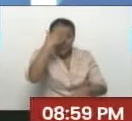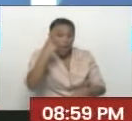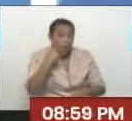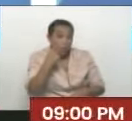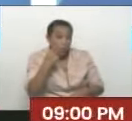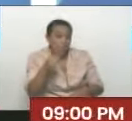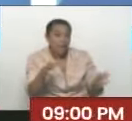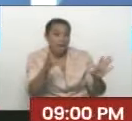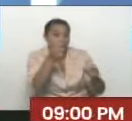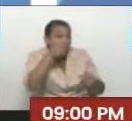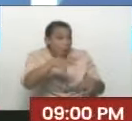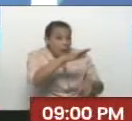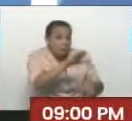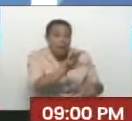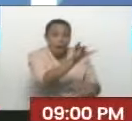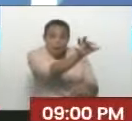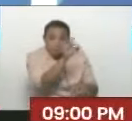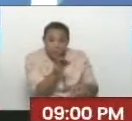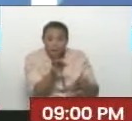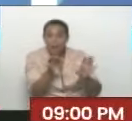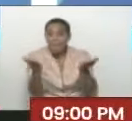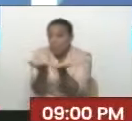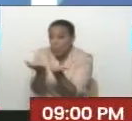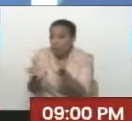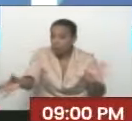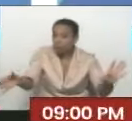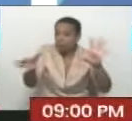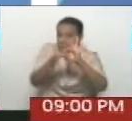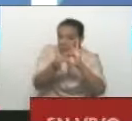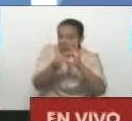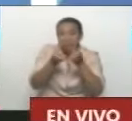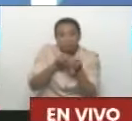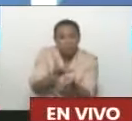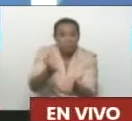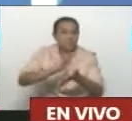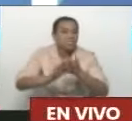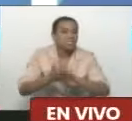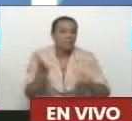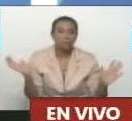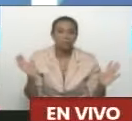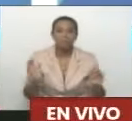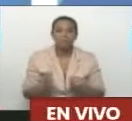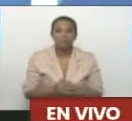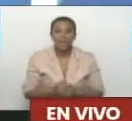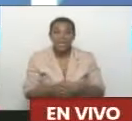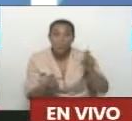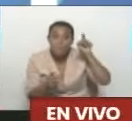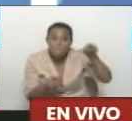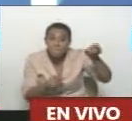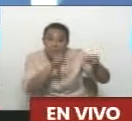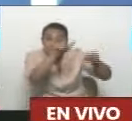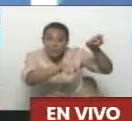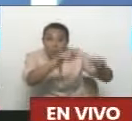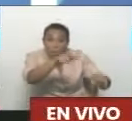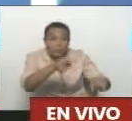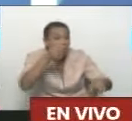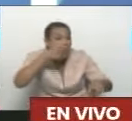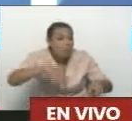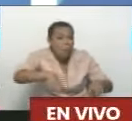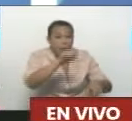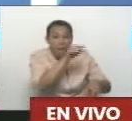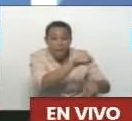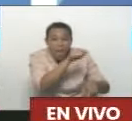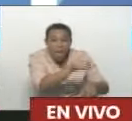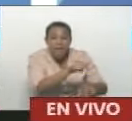Unir las dos cosas perfectamente. porque esos maestros y maestras